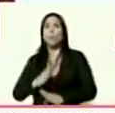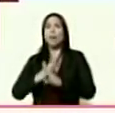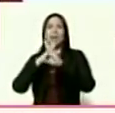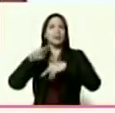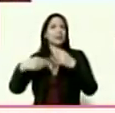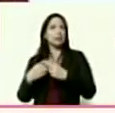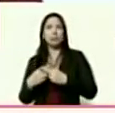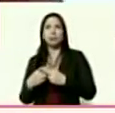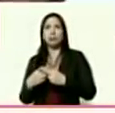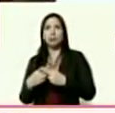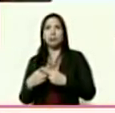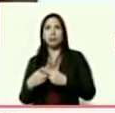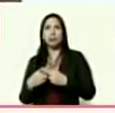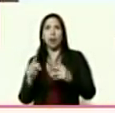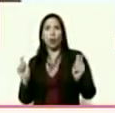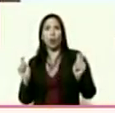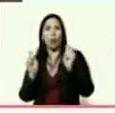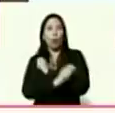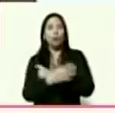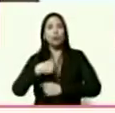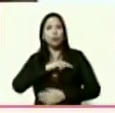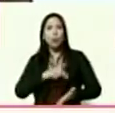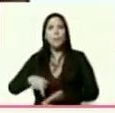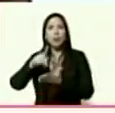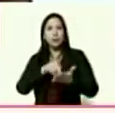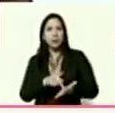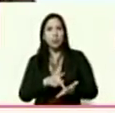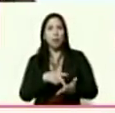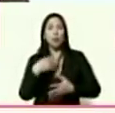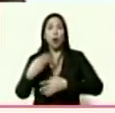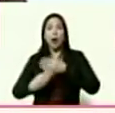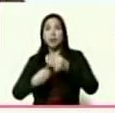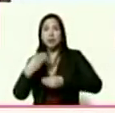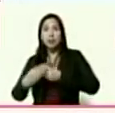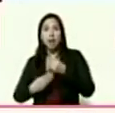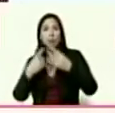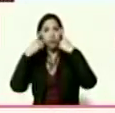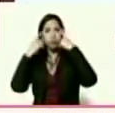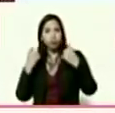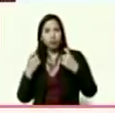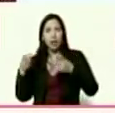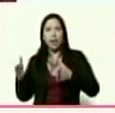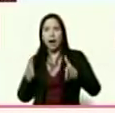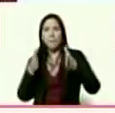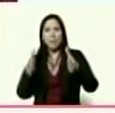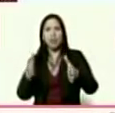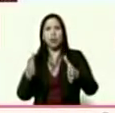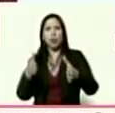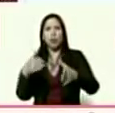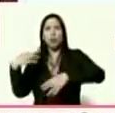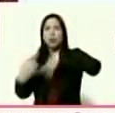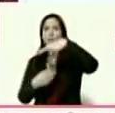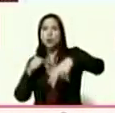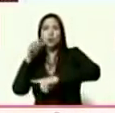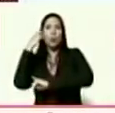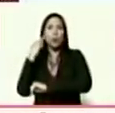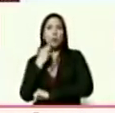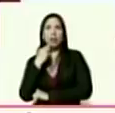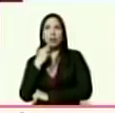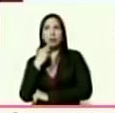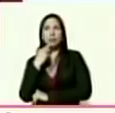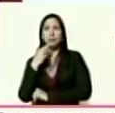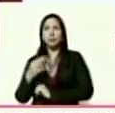nada. Al contrario, participamos y lo hacemos convencidos que el camino es este, el camino de la revolución bolivariana.